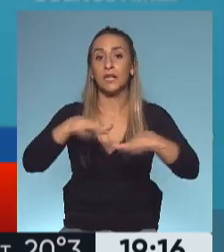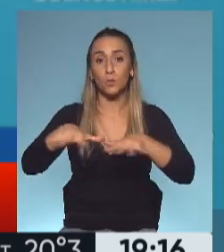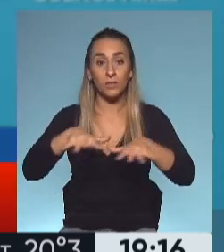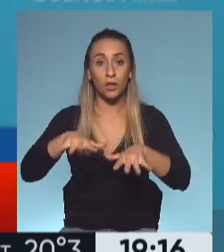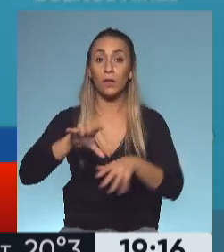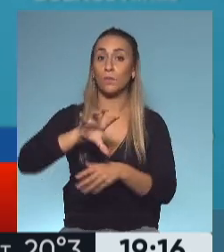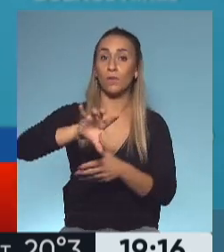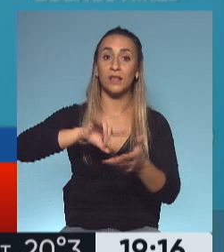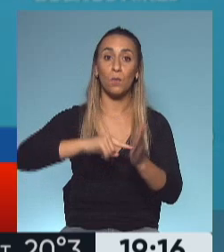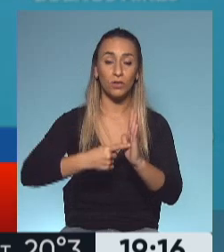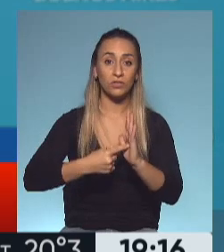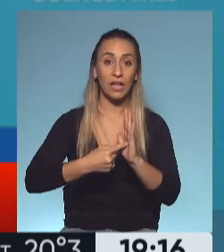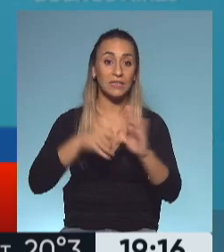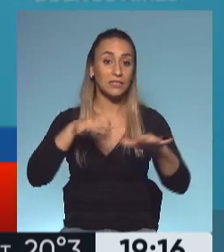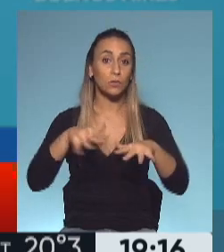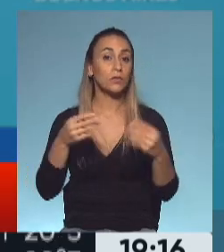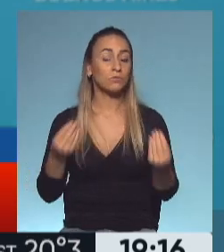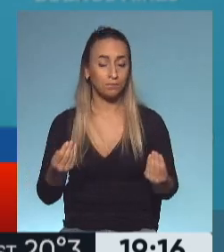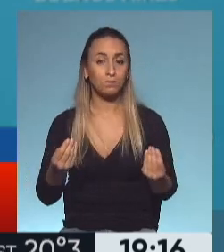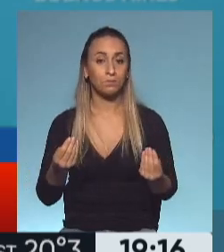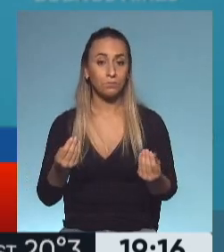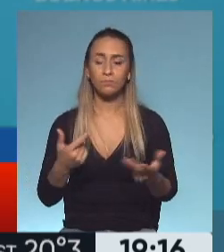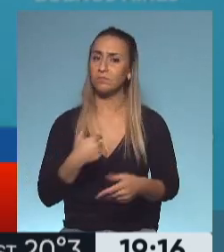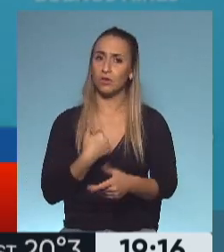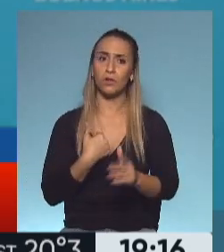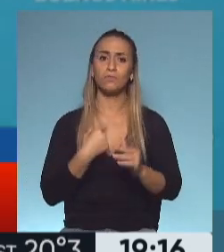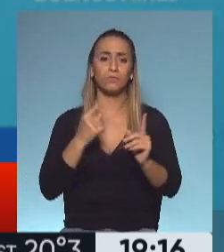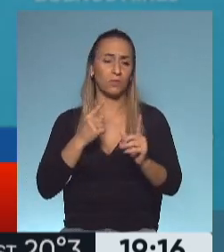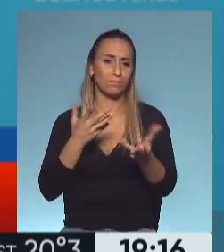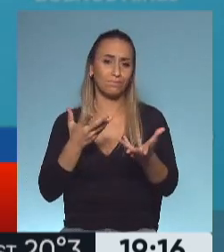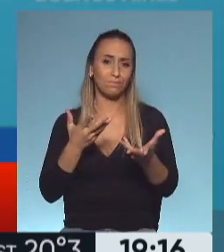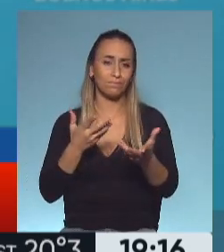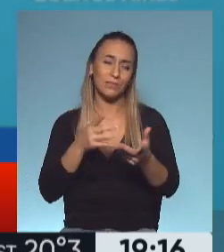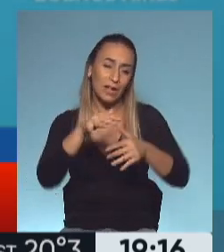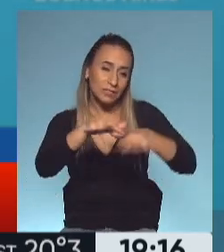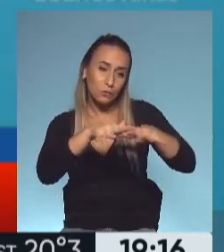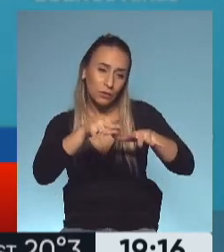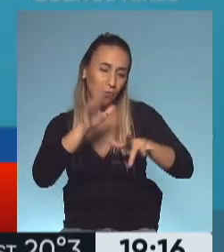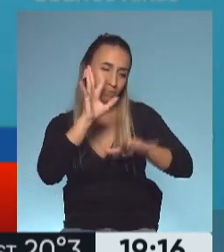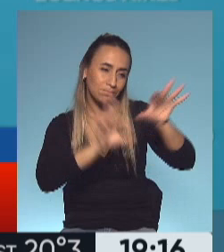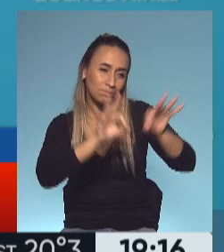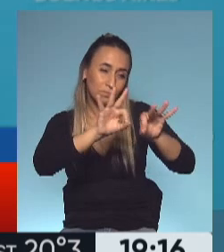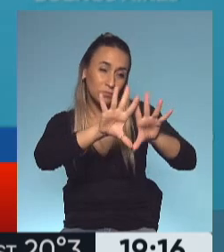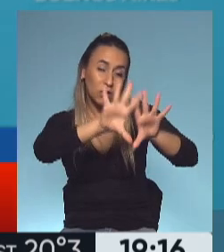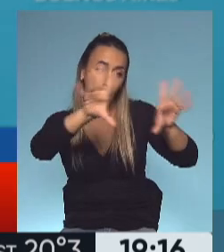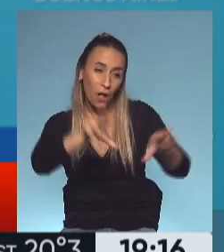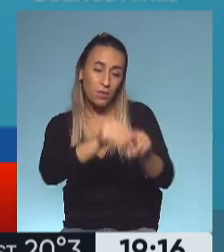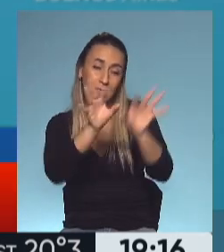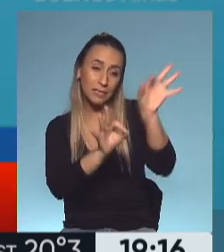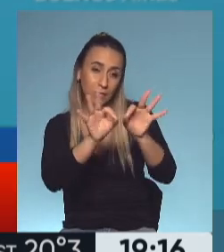de la provincia, que no hace otra cosa que reforzar esta conclusión a la que acabo de arribar.